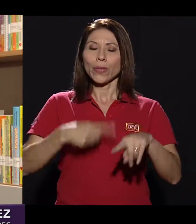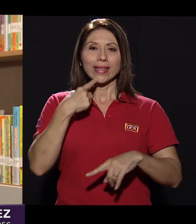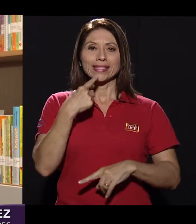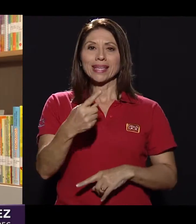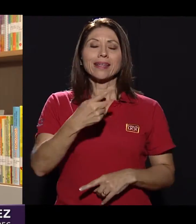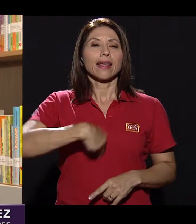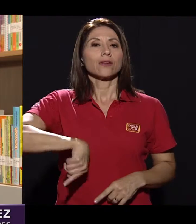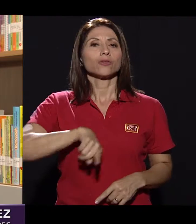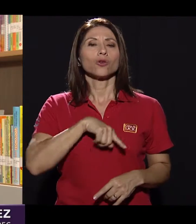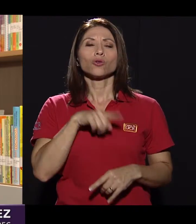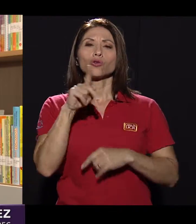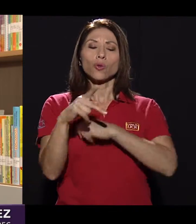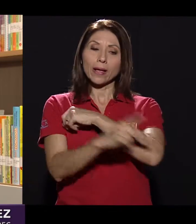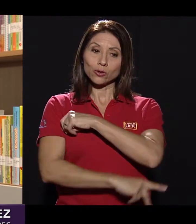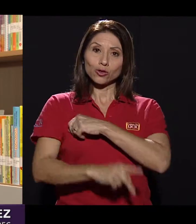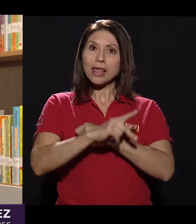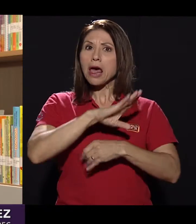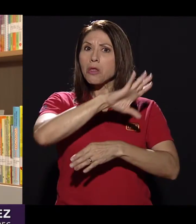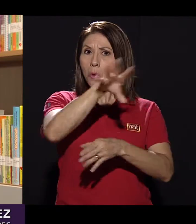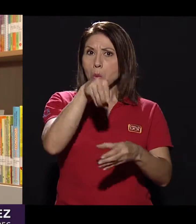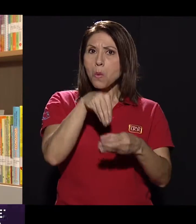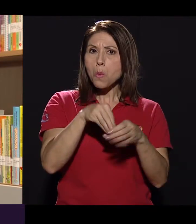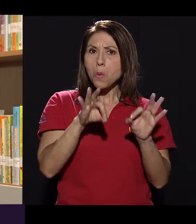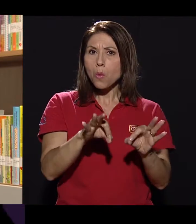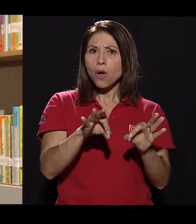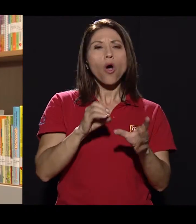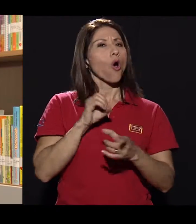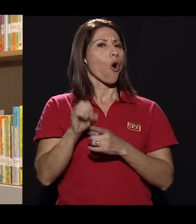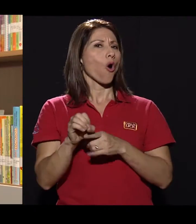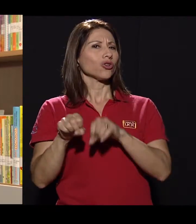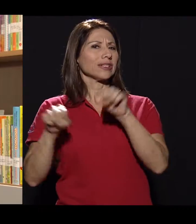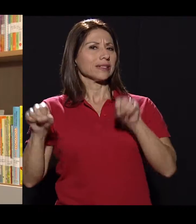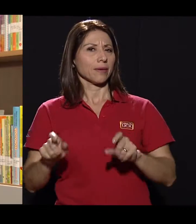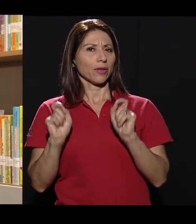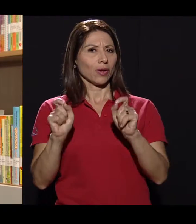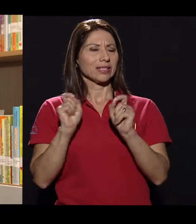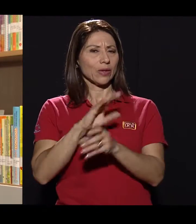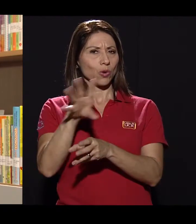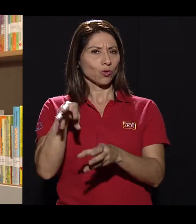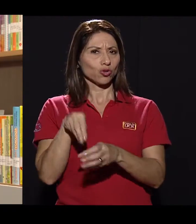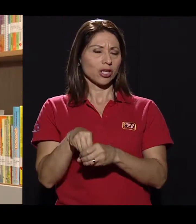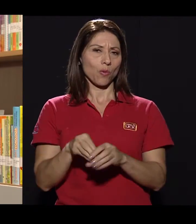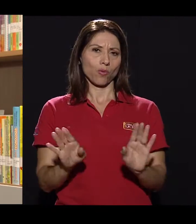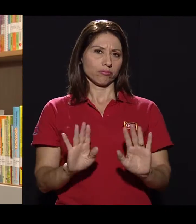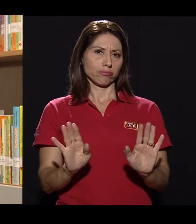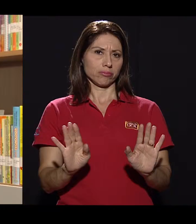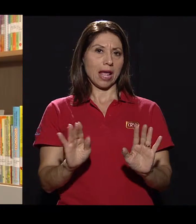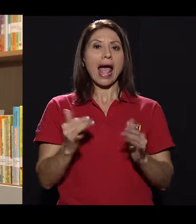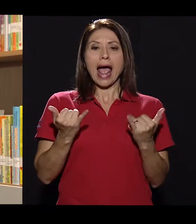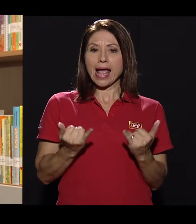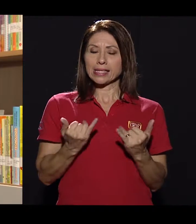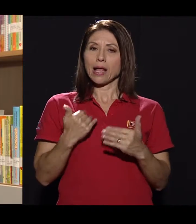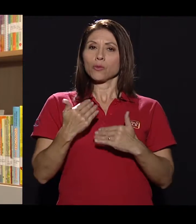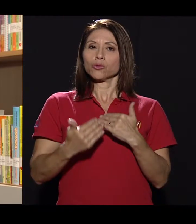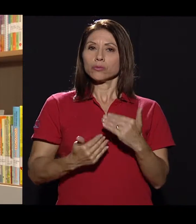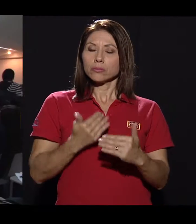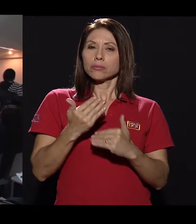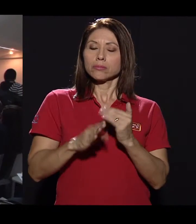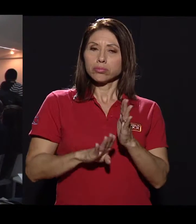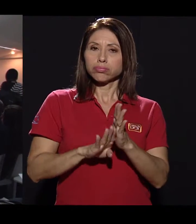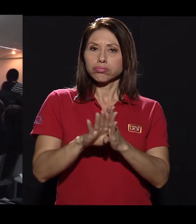decir que somos ni una sociedad inclusiva, ni somos un sistema educativo inclusivo. Estamos